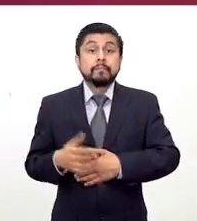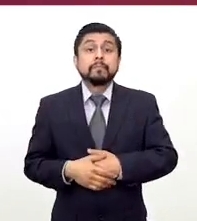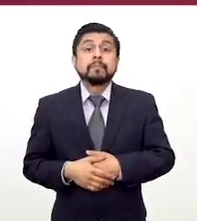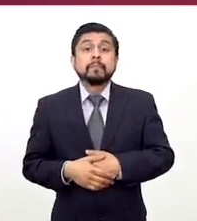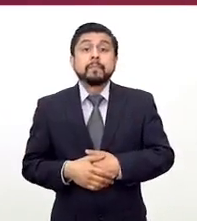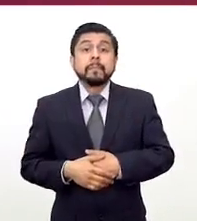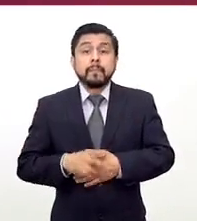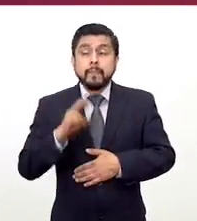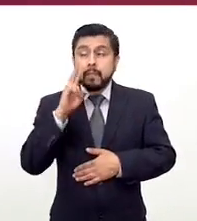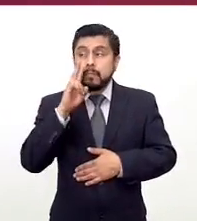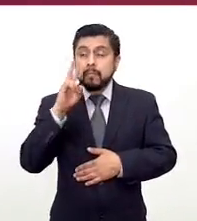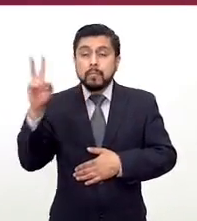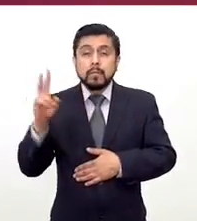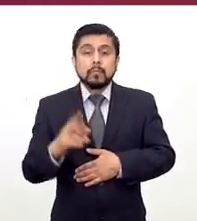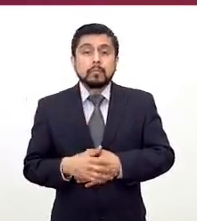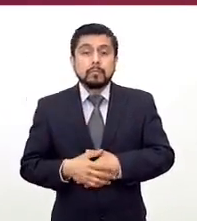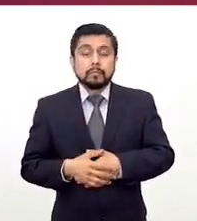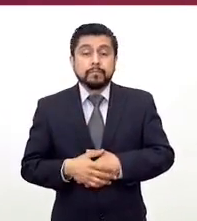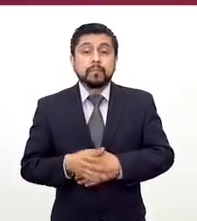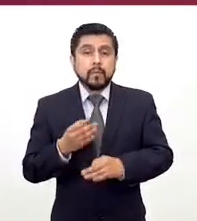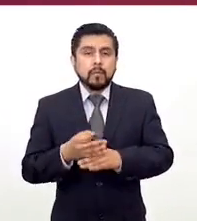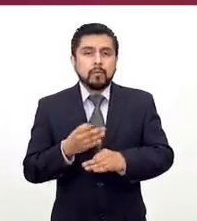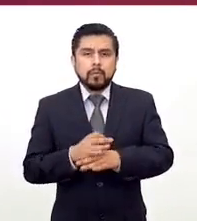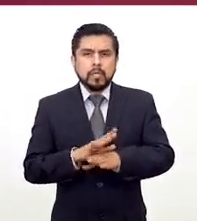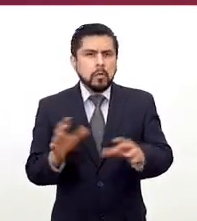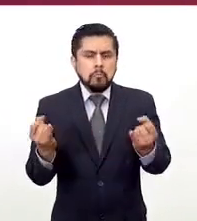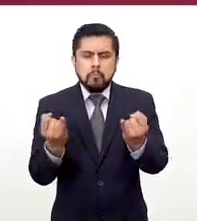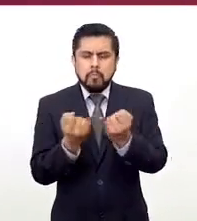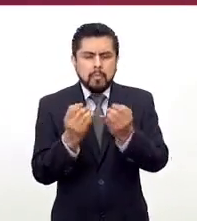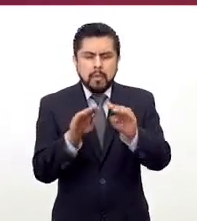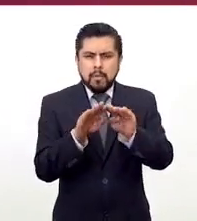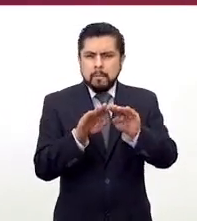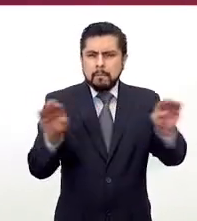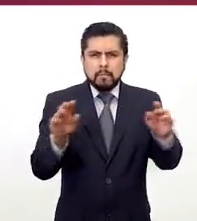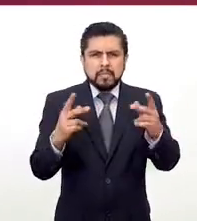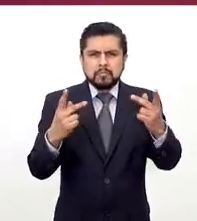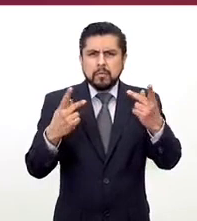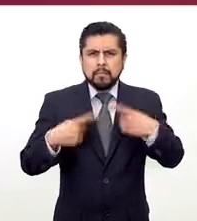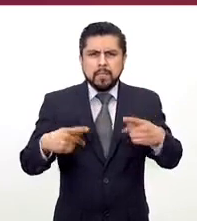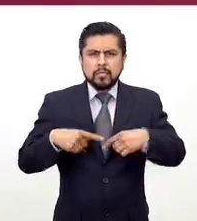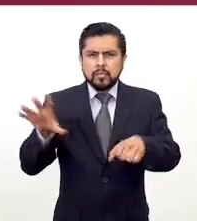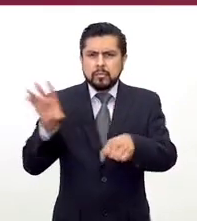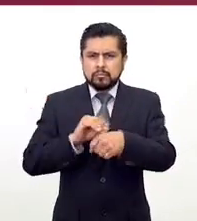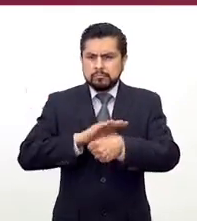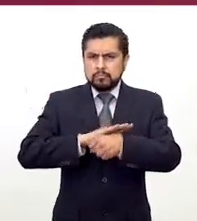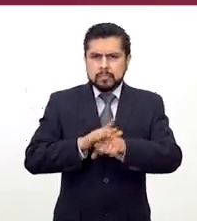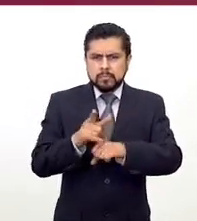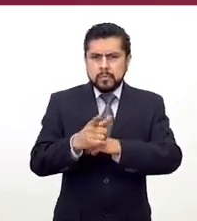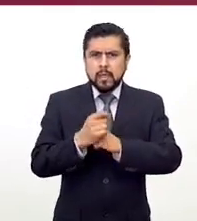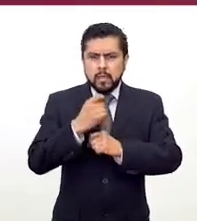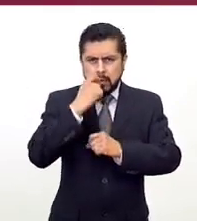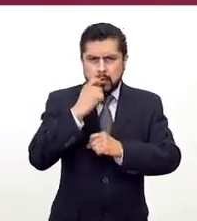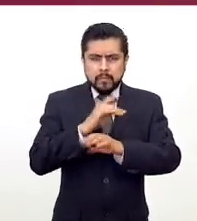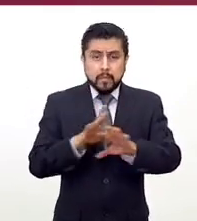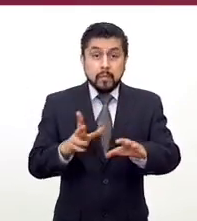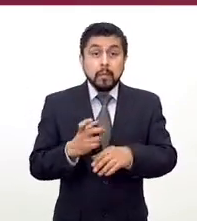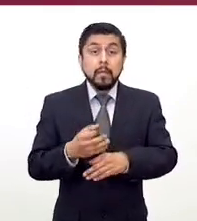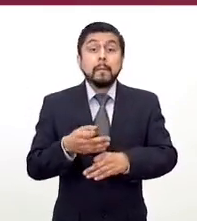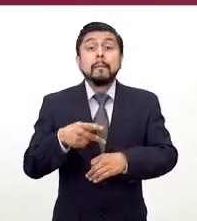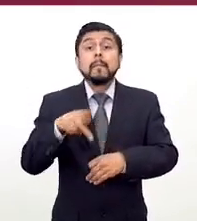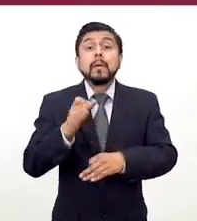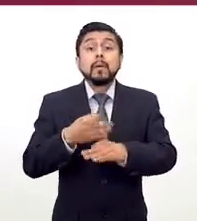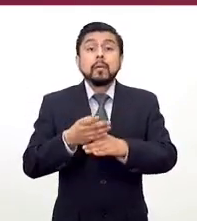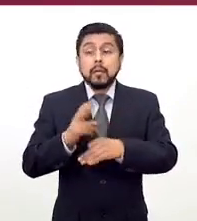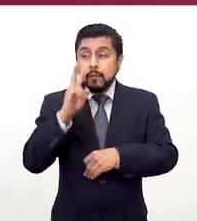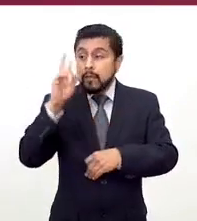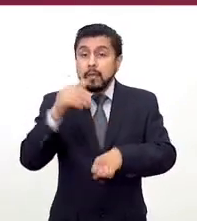ver, así como prácticamente estamos al mismo nivel de positivos, de personas que dan positivo a una prueba, en este